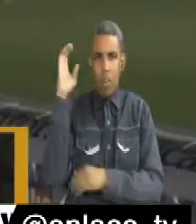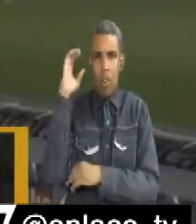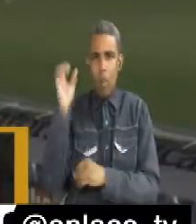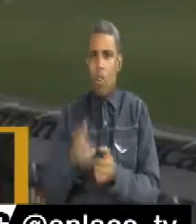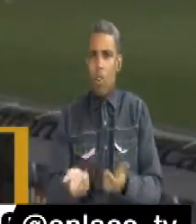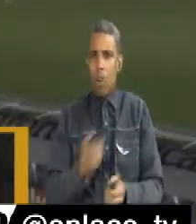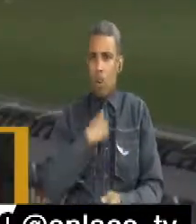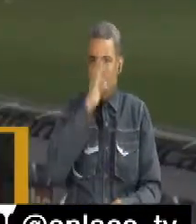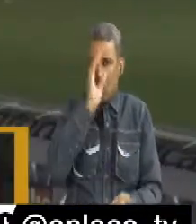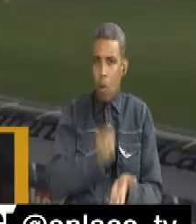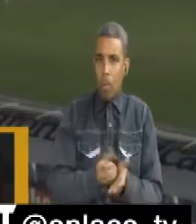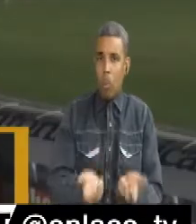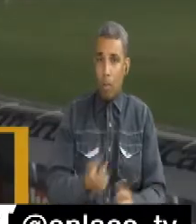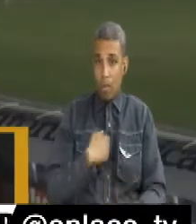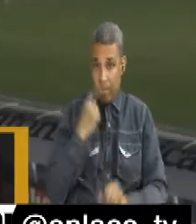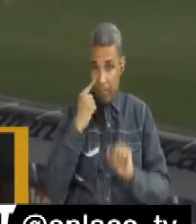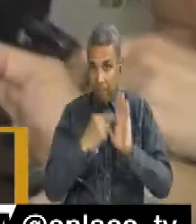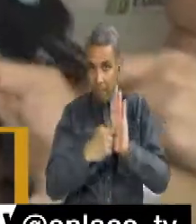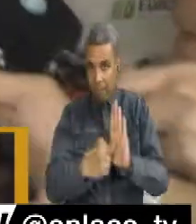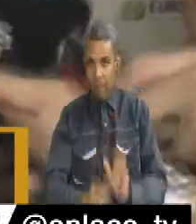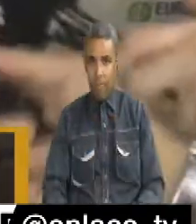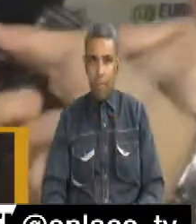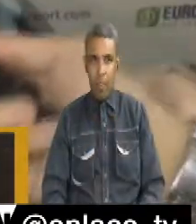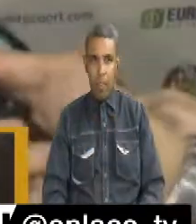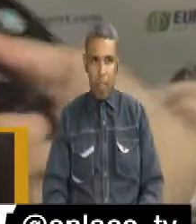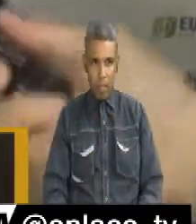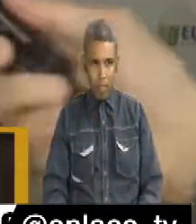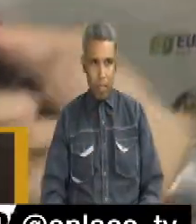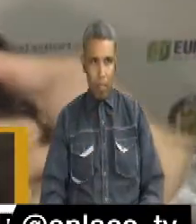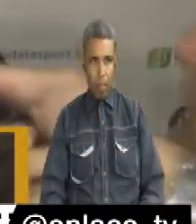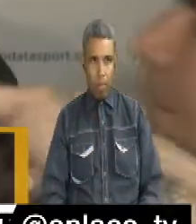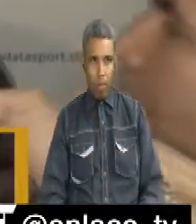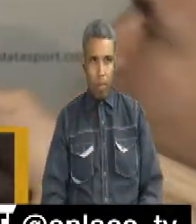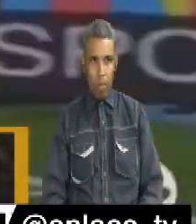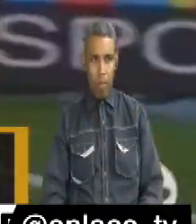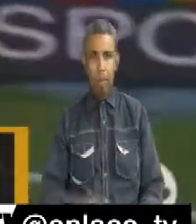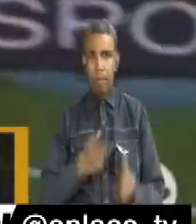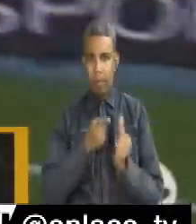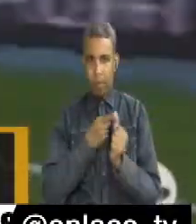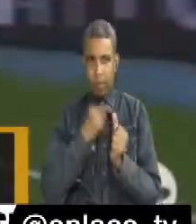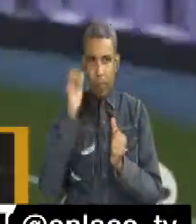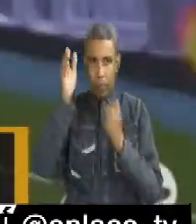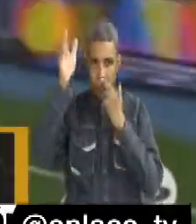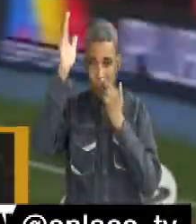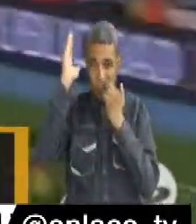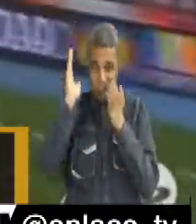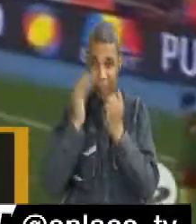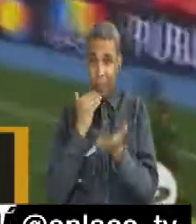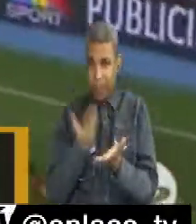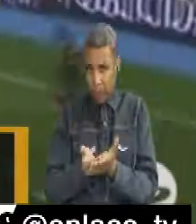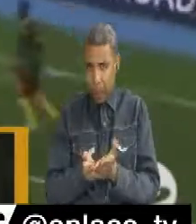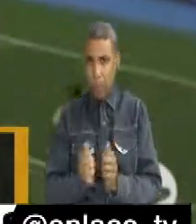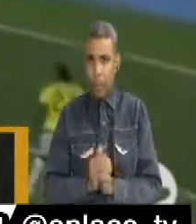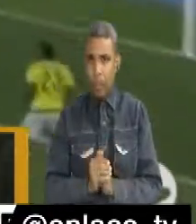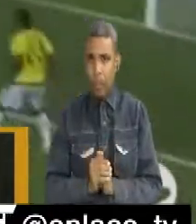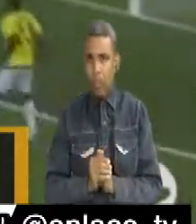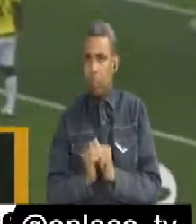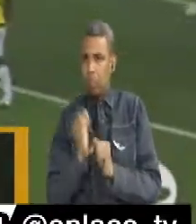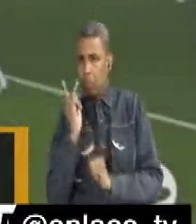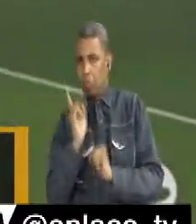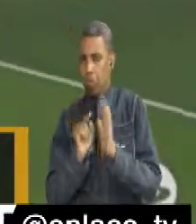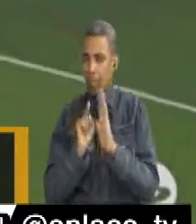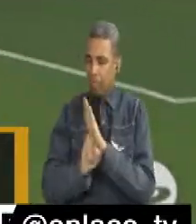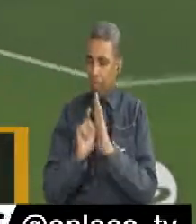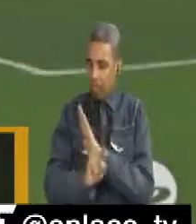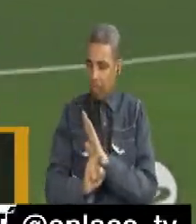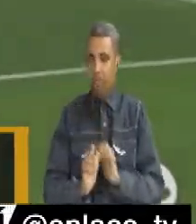aquí en Enlace Noticias. Para atrás. Ah, primero que todo, agradecido con Dios por estos 2 goles que